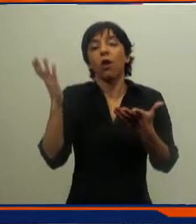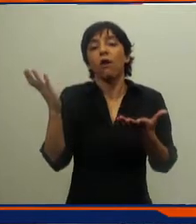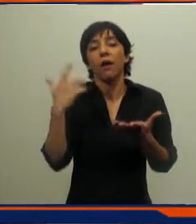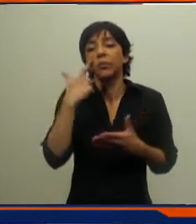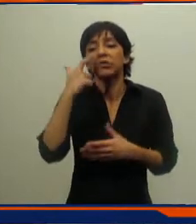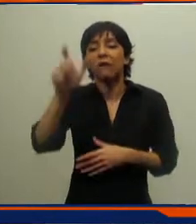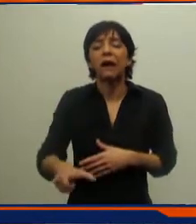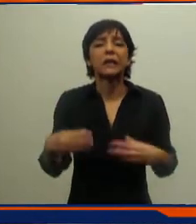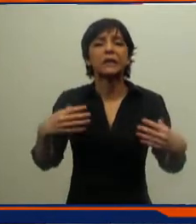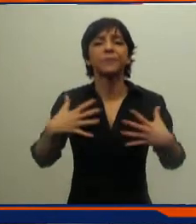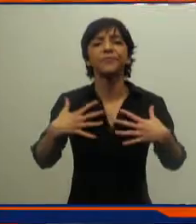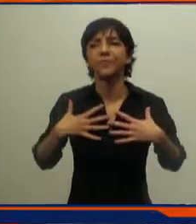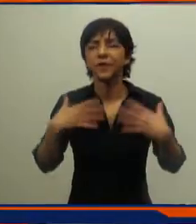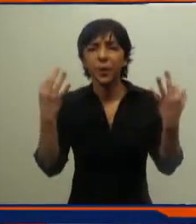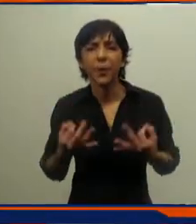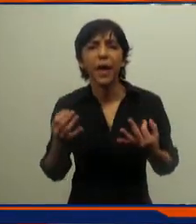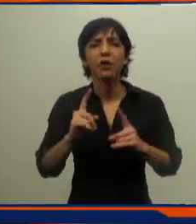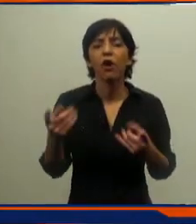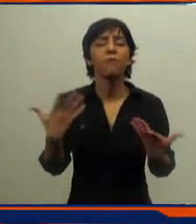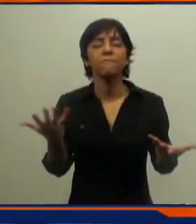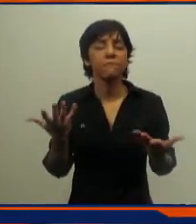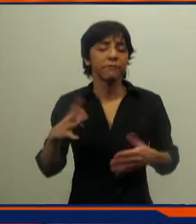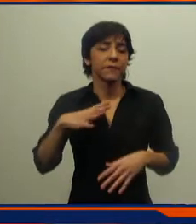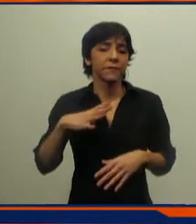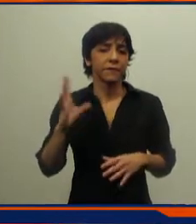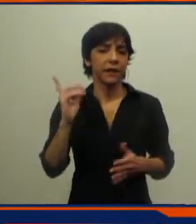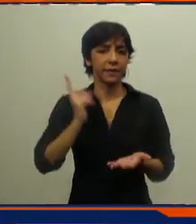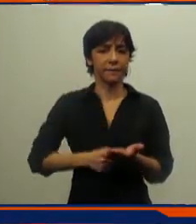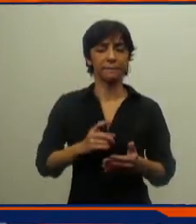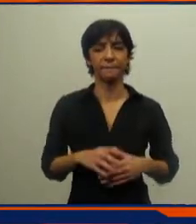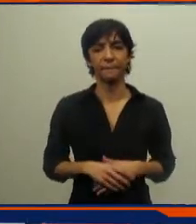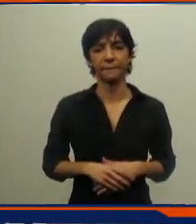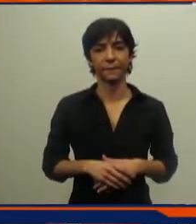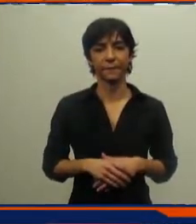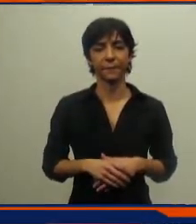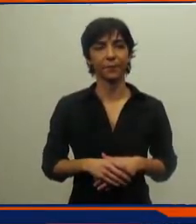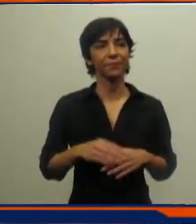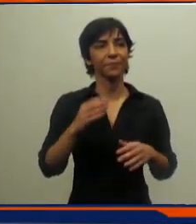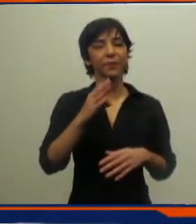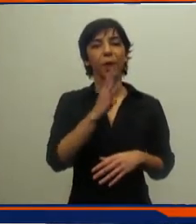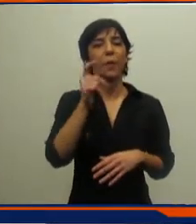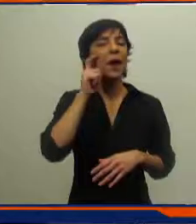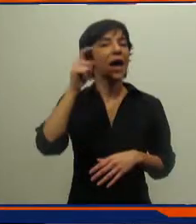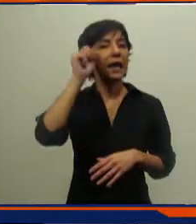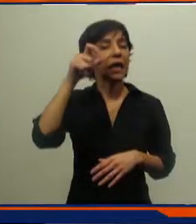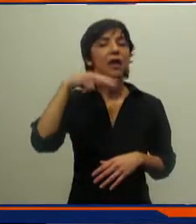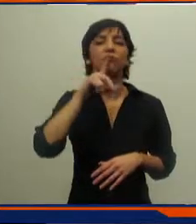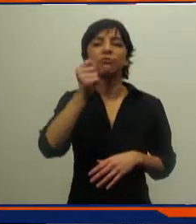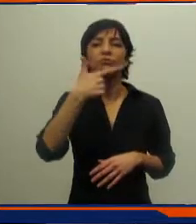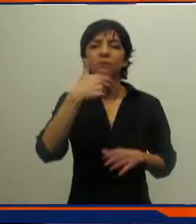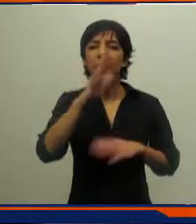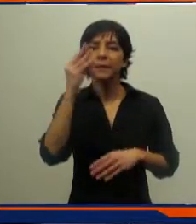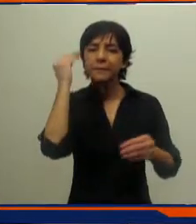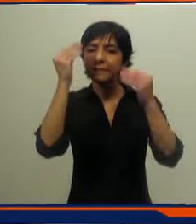está, si le toca estar o no. Barrientos es el que más me preocupa porque sabíamos, venía